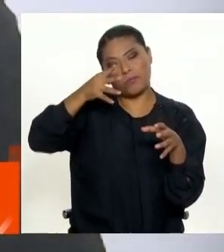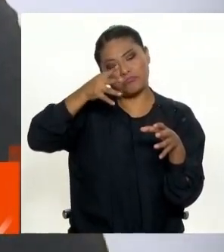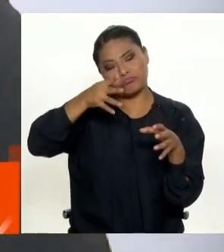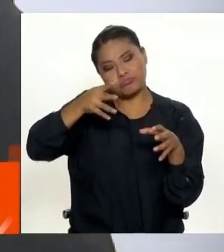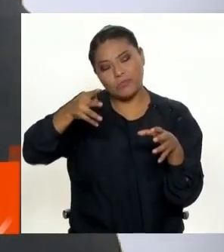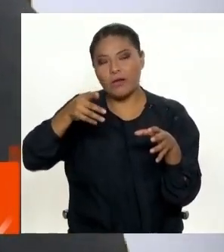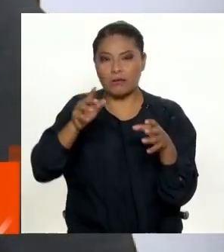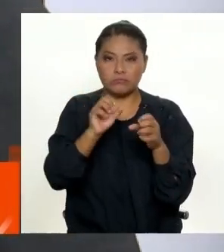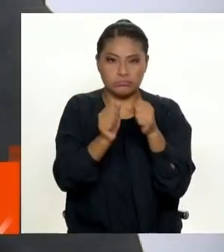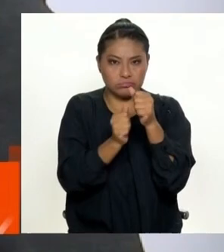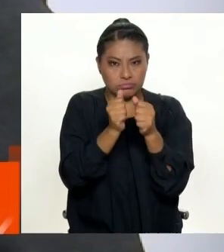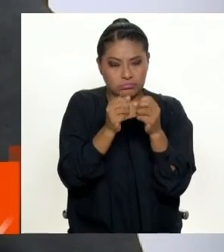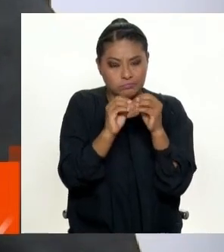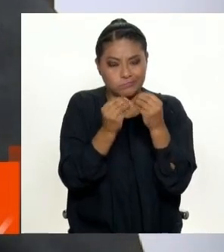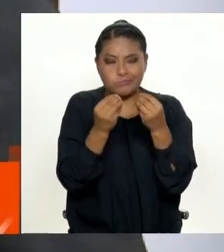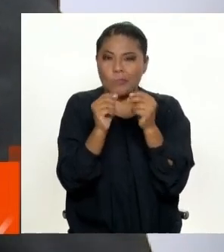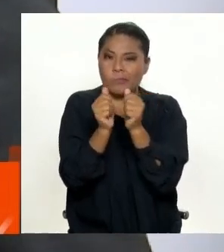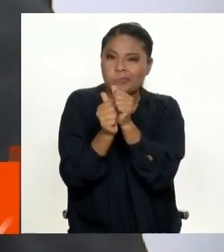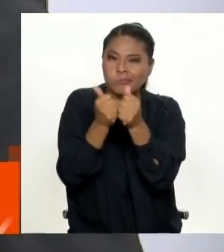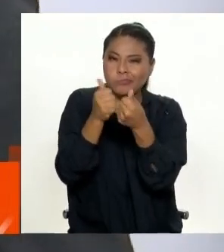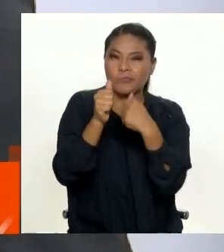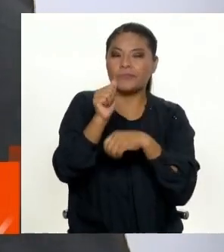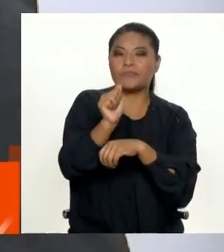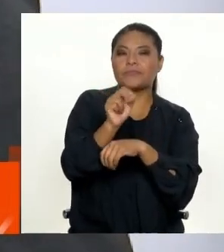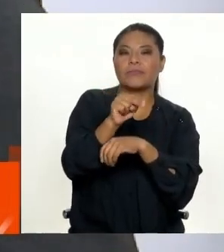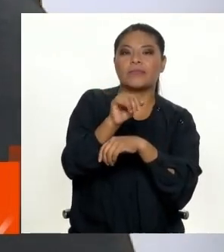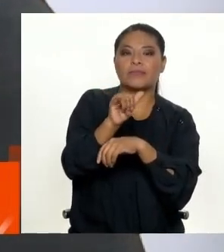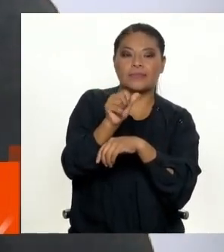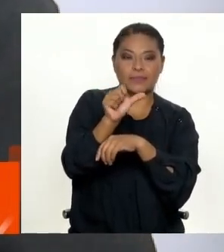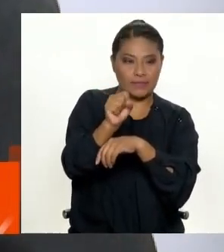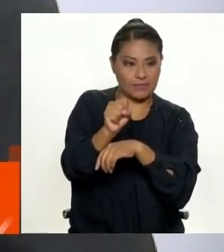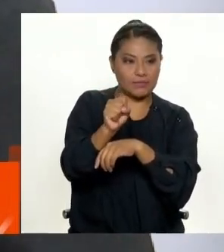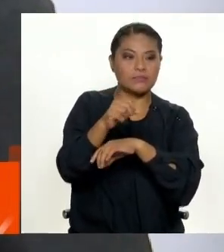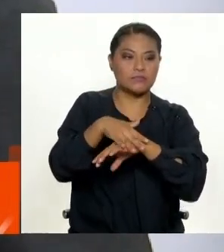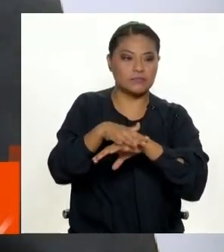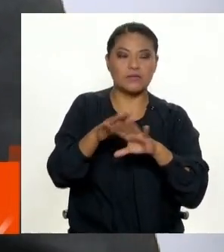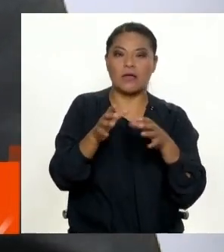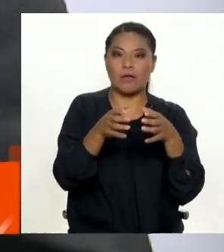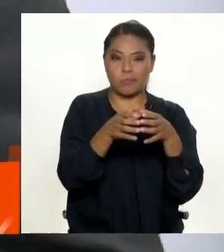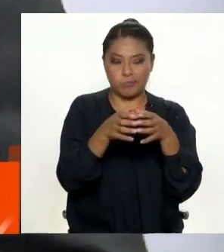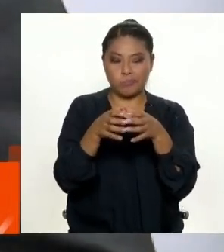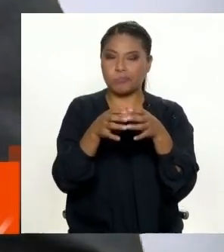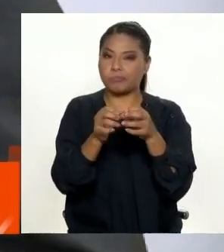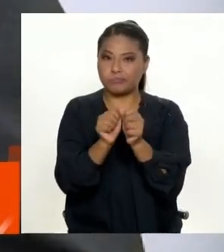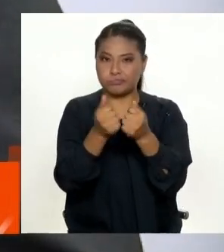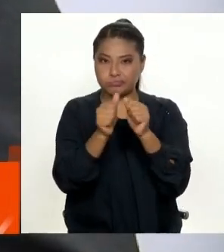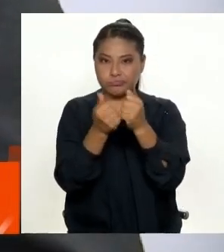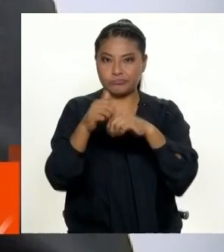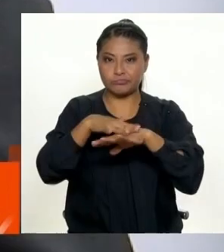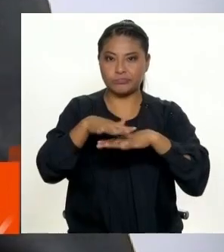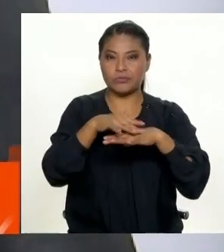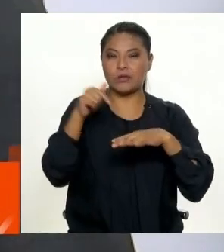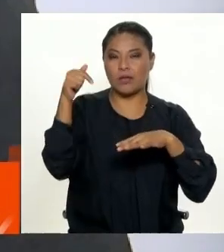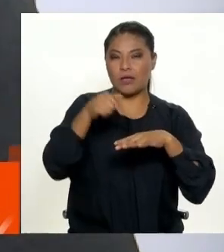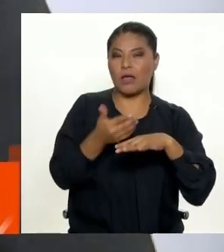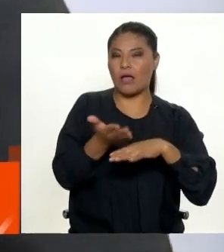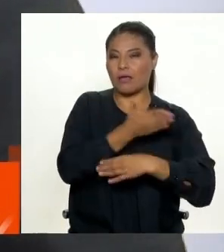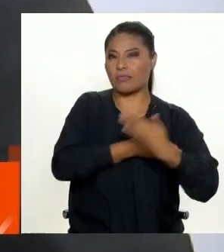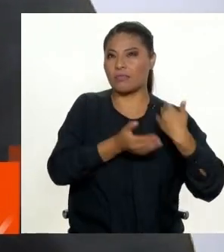Concepción. Se trata de un producto tradicional de la provincia de Concepción que por lo menos tiene 32